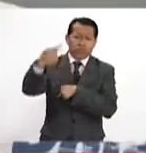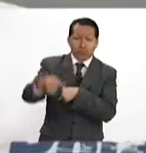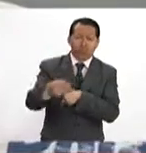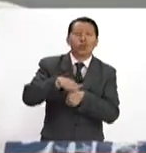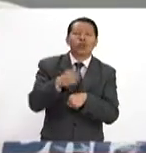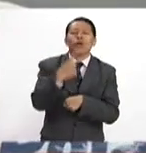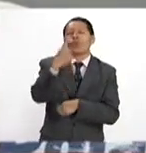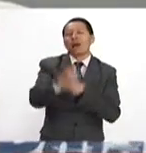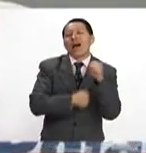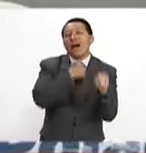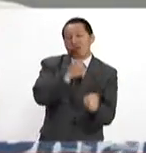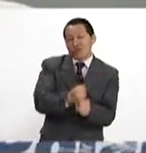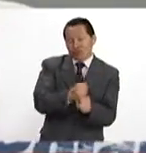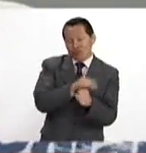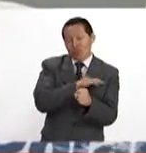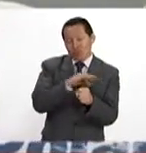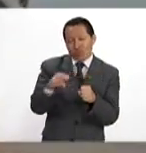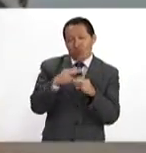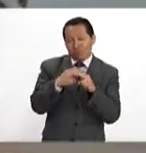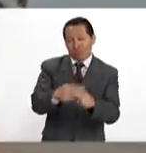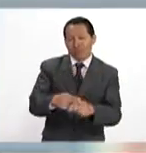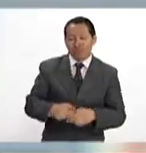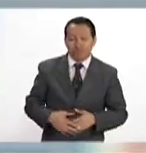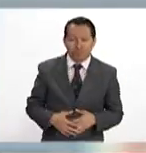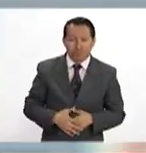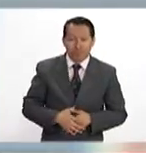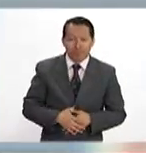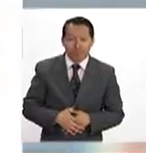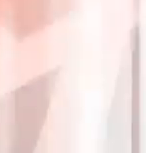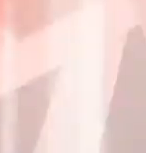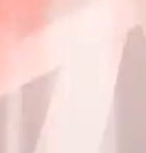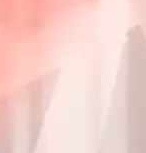de vigencia a partir de la fecha de compra.